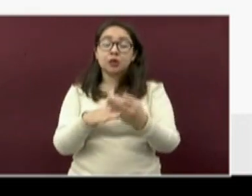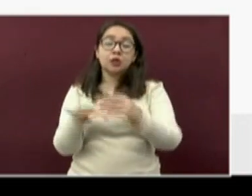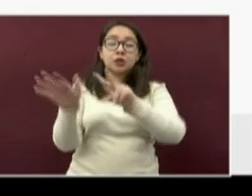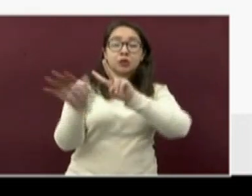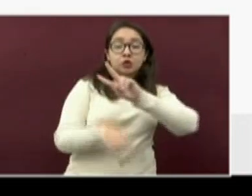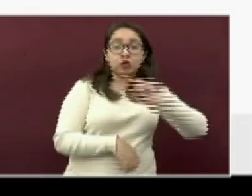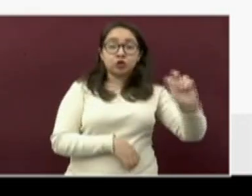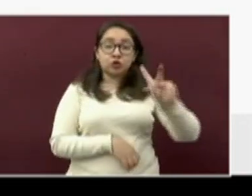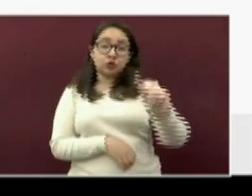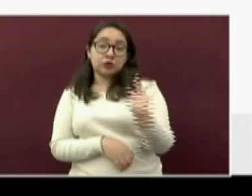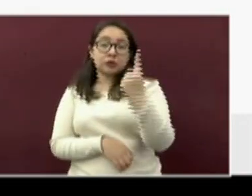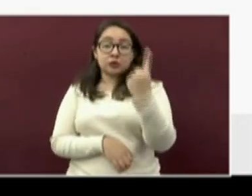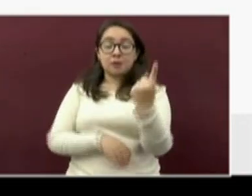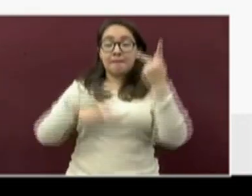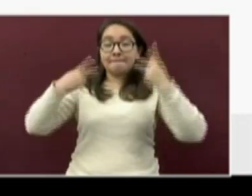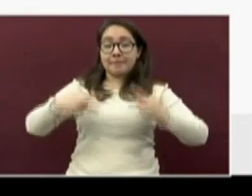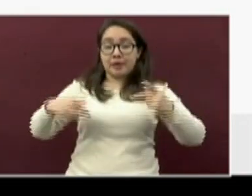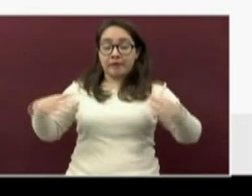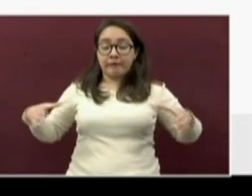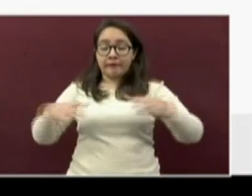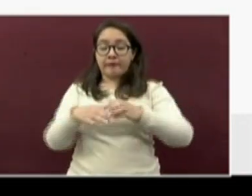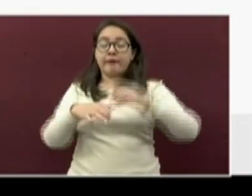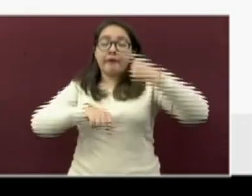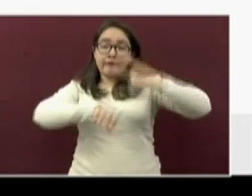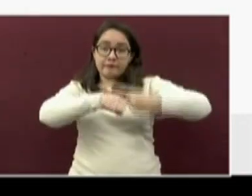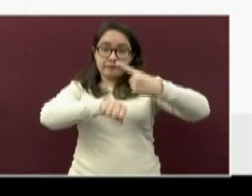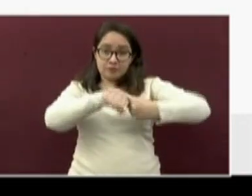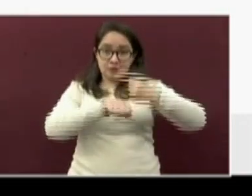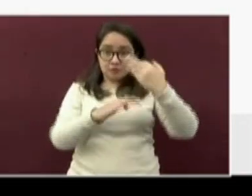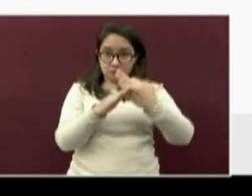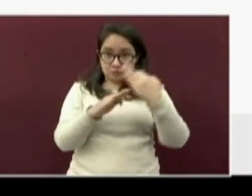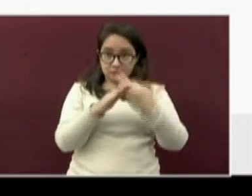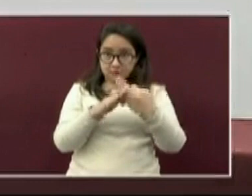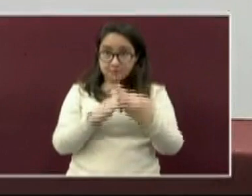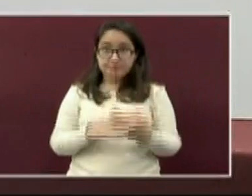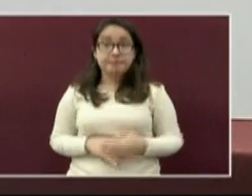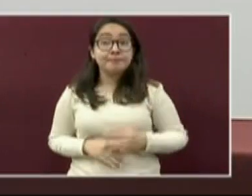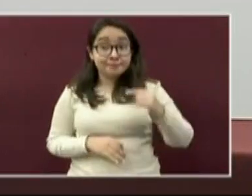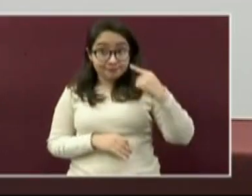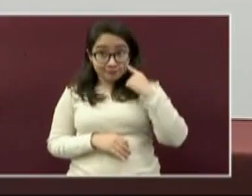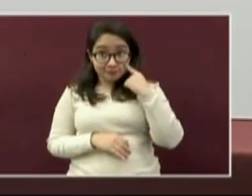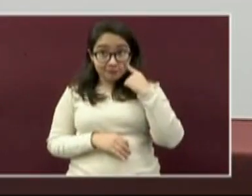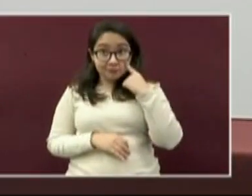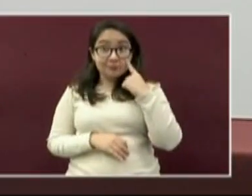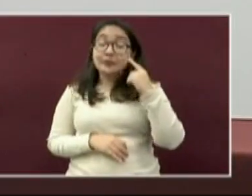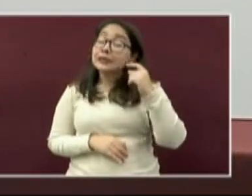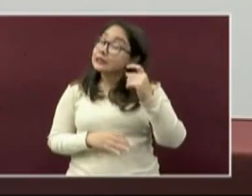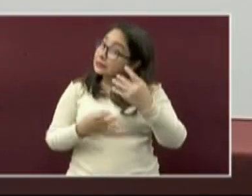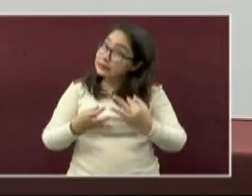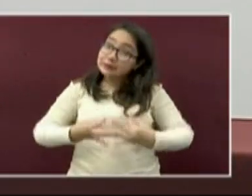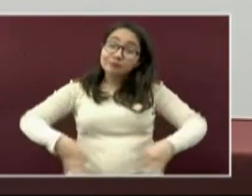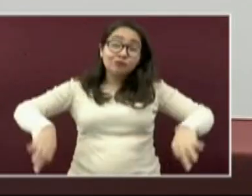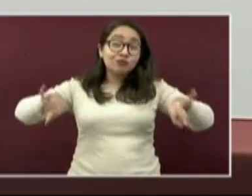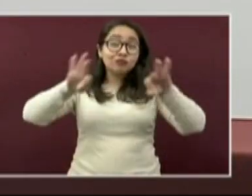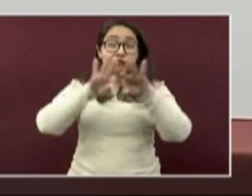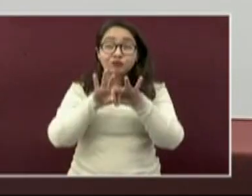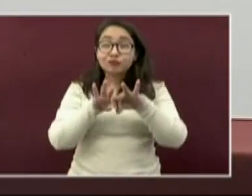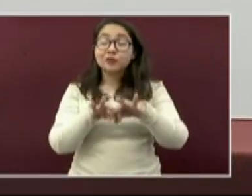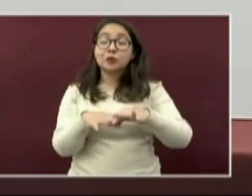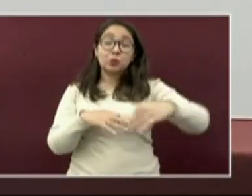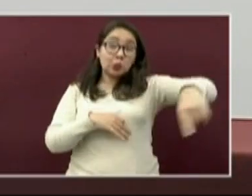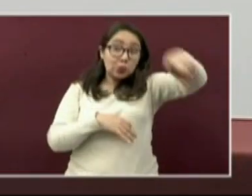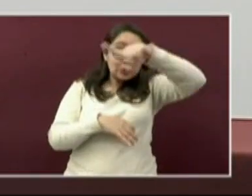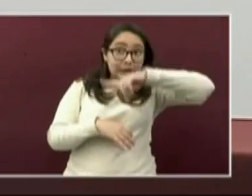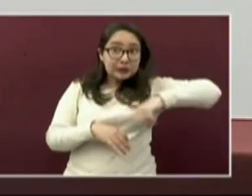representan a los pacientes considerados como actuales y reitero es muy importante que